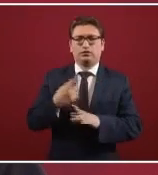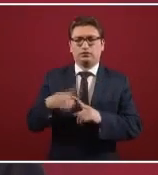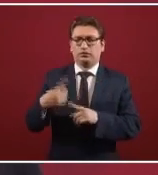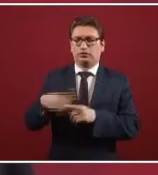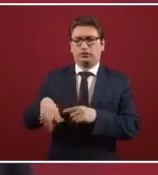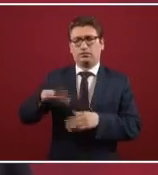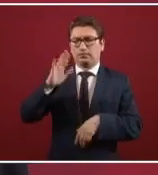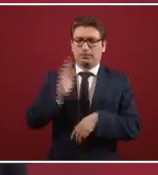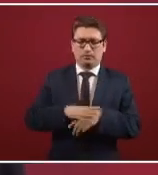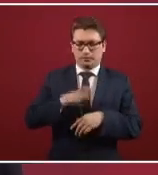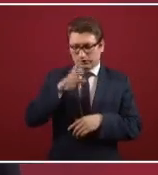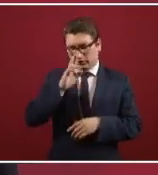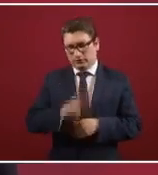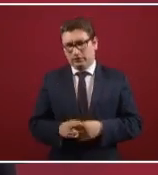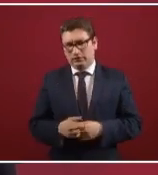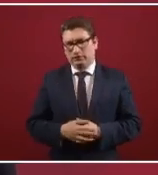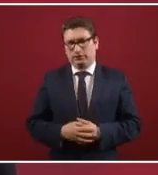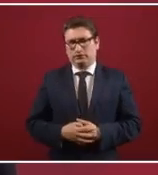respeto